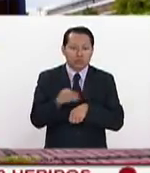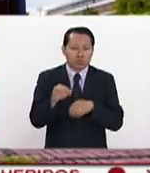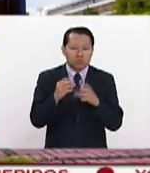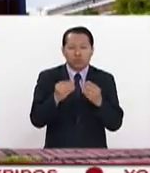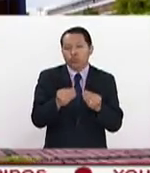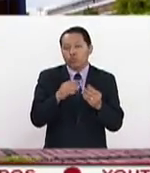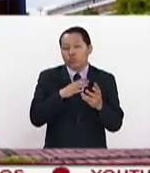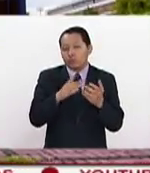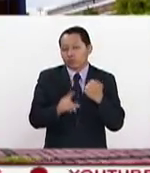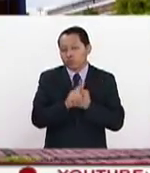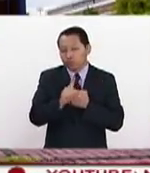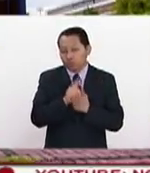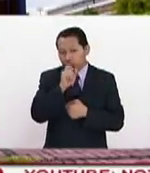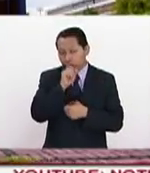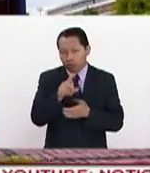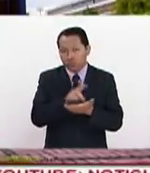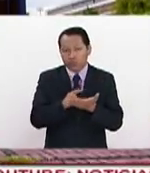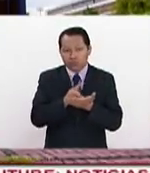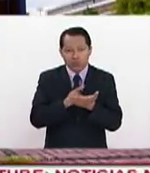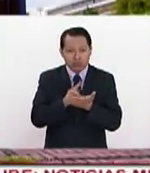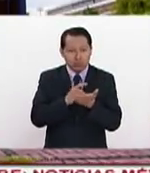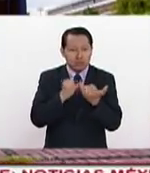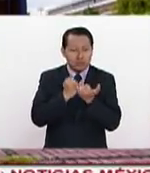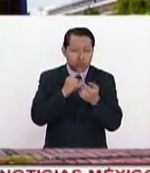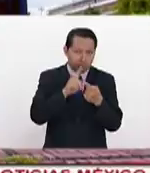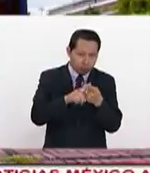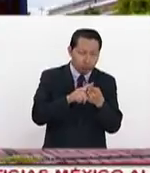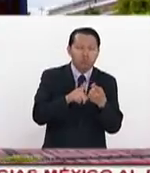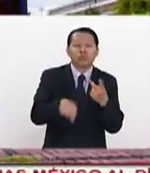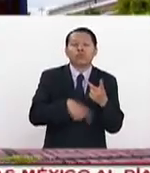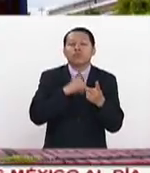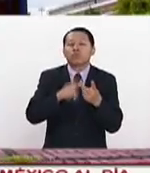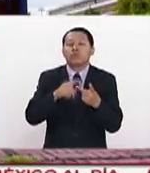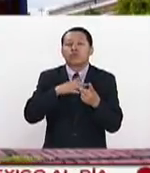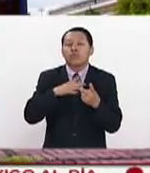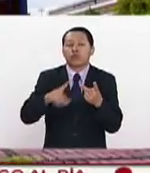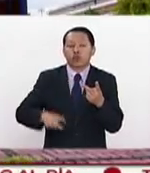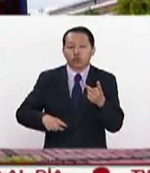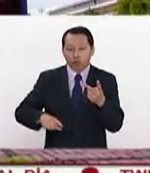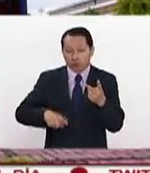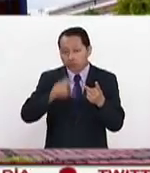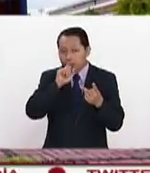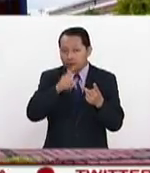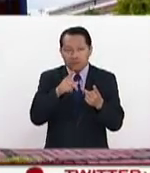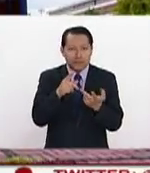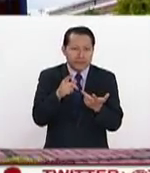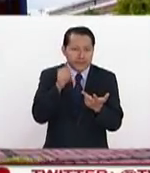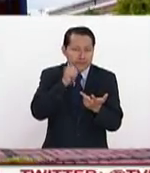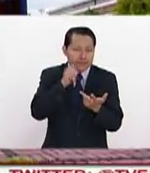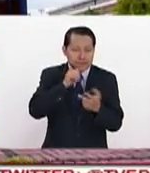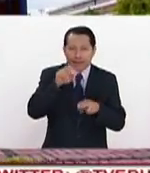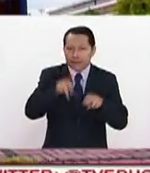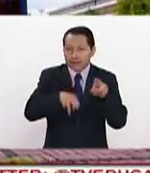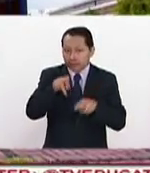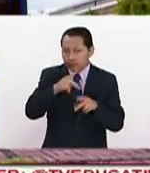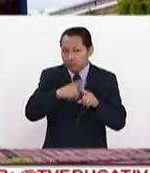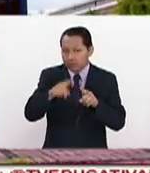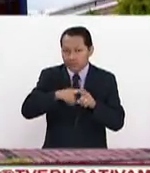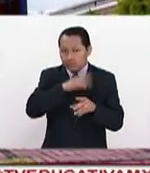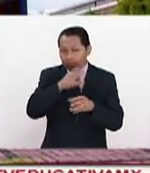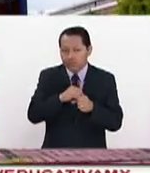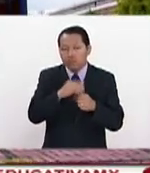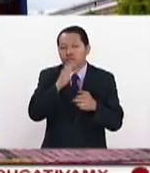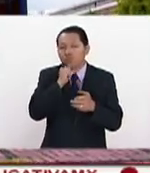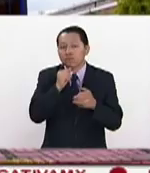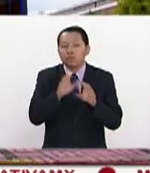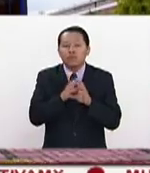ante el problema de las drogas, y por el otro lado, las autoridades, de cualquier dimensión y nivel que sean, no pueden